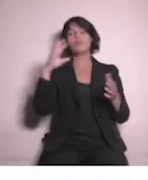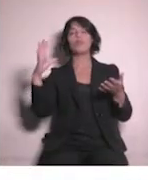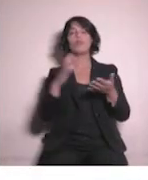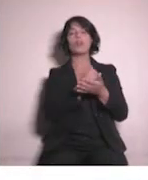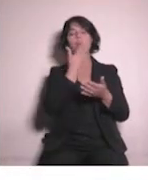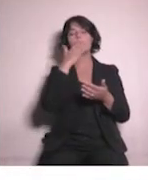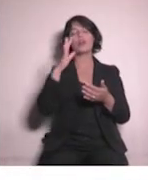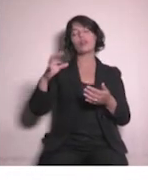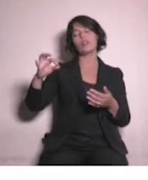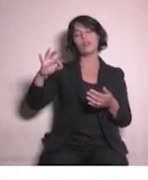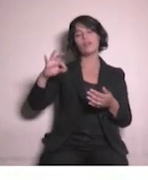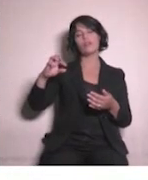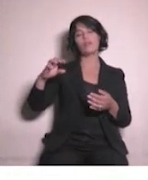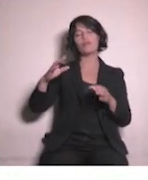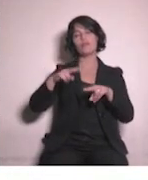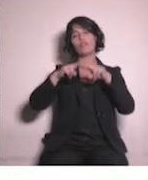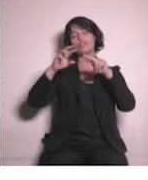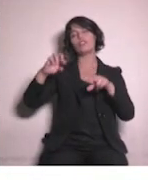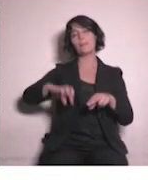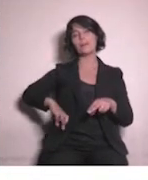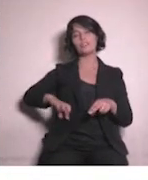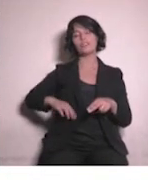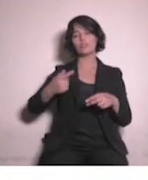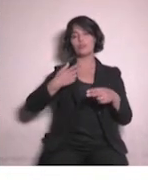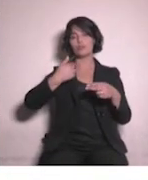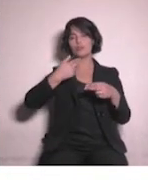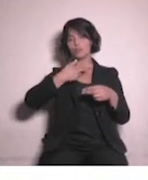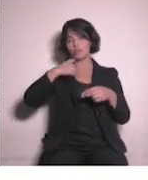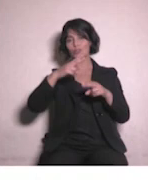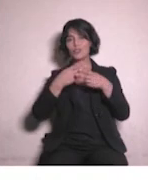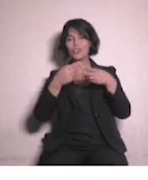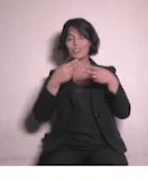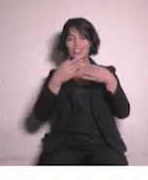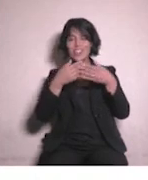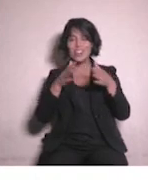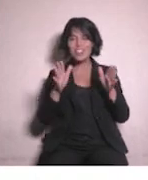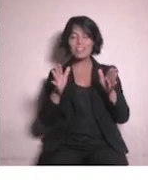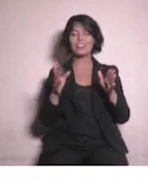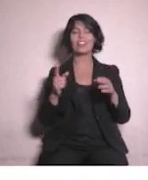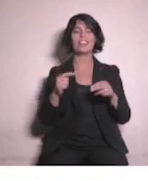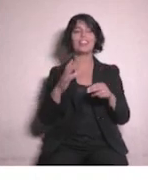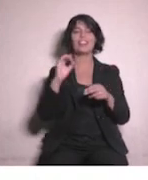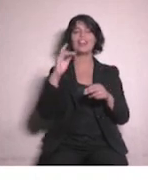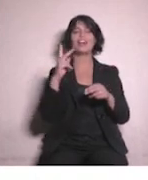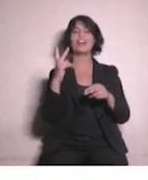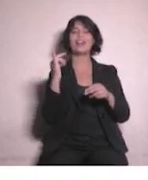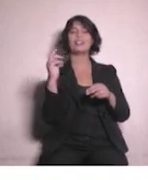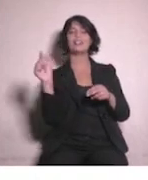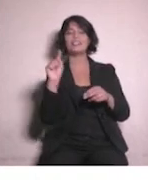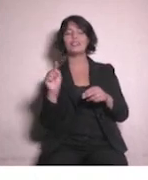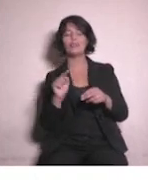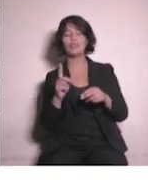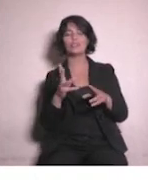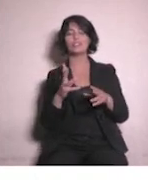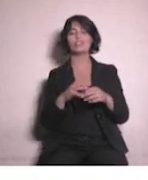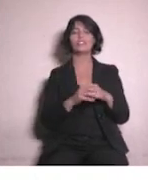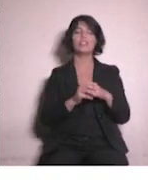contribuir. Somos líderes en activos administrados. Nuestros buenos resultados nos han llevado a ser la AFP más grande de Chile en